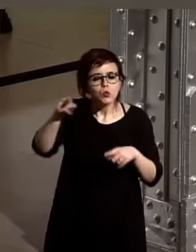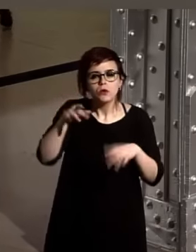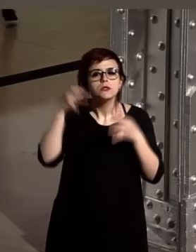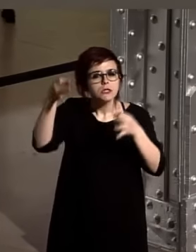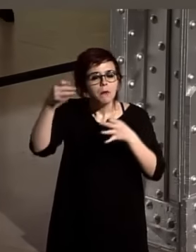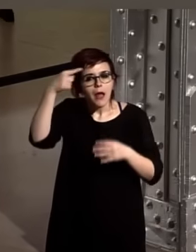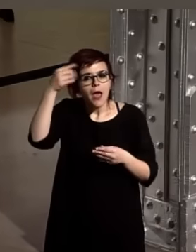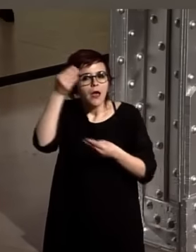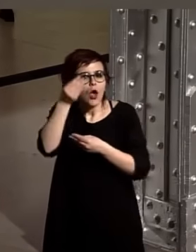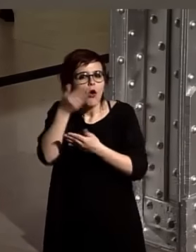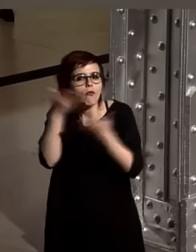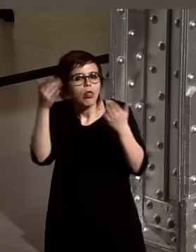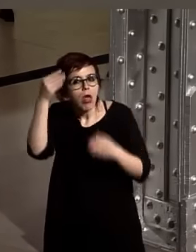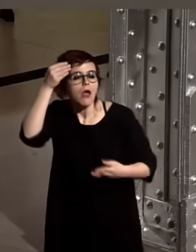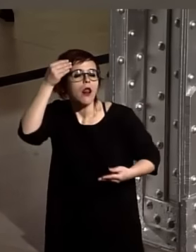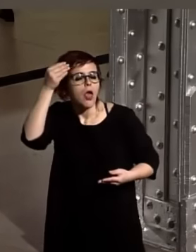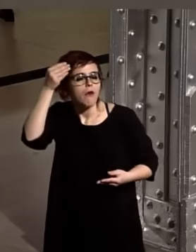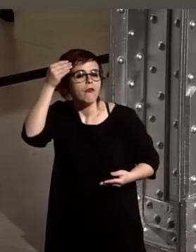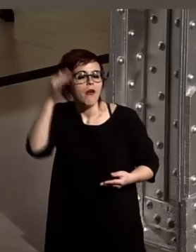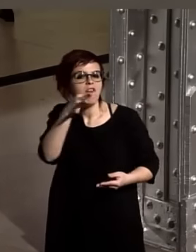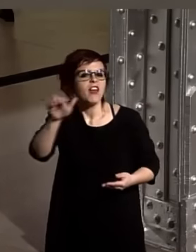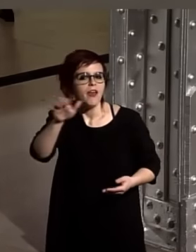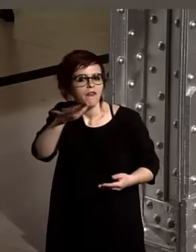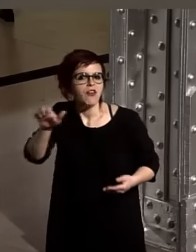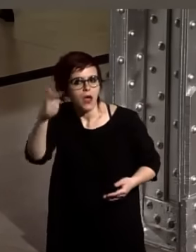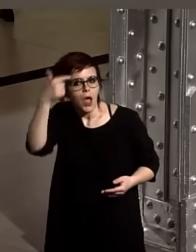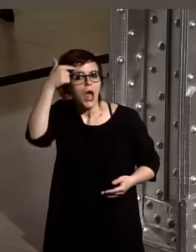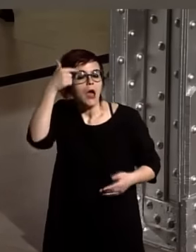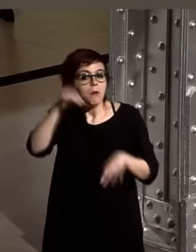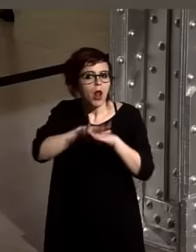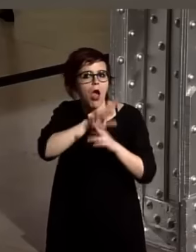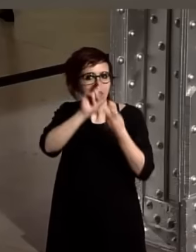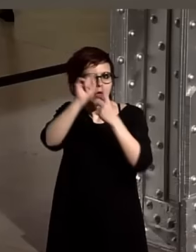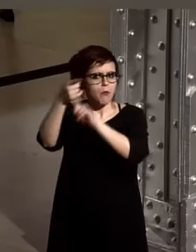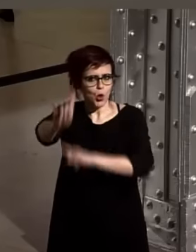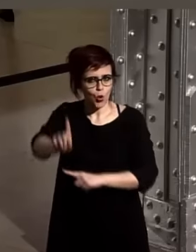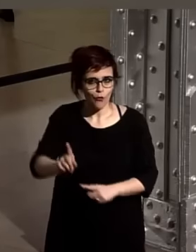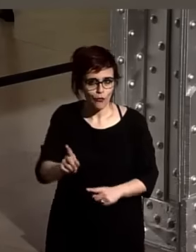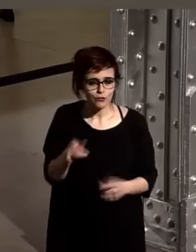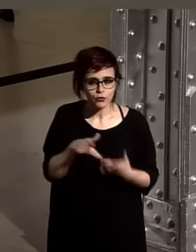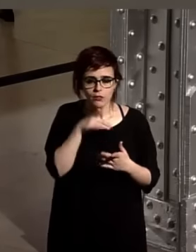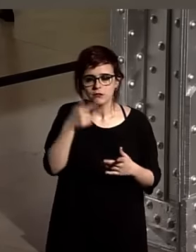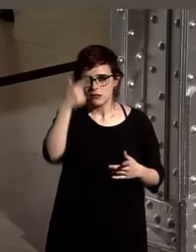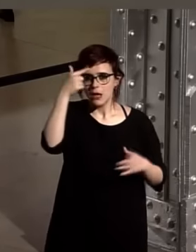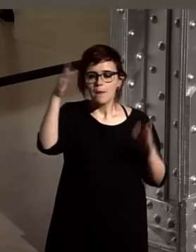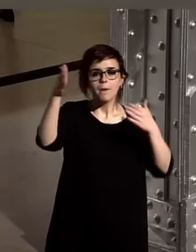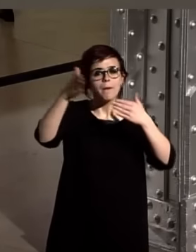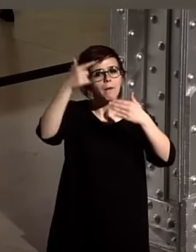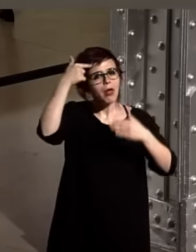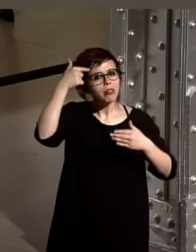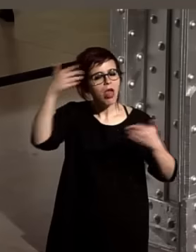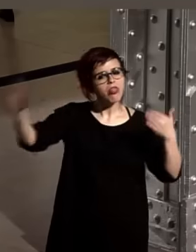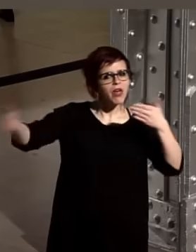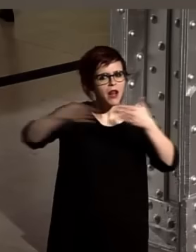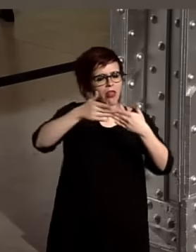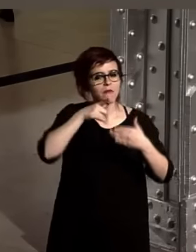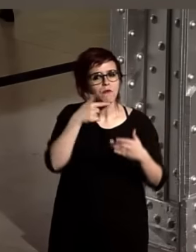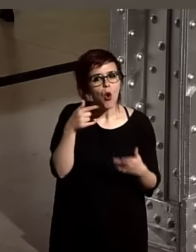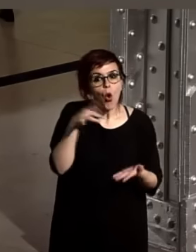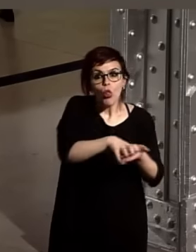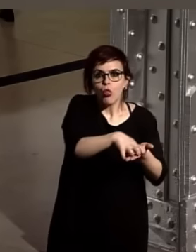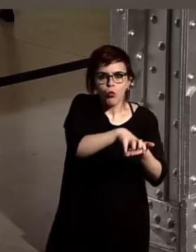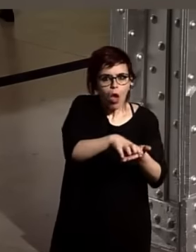dogmáticamente creyendo en algo y no quieres cambiar Entonces yo creo que la mente cerrada es la que cree No la